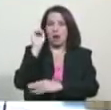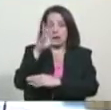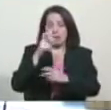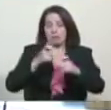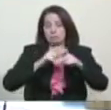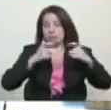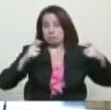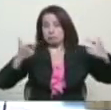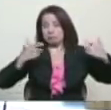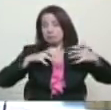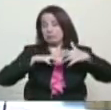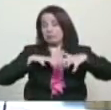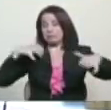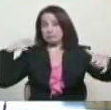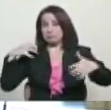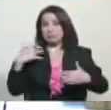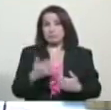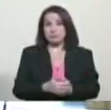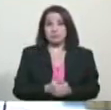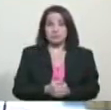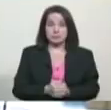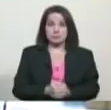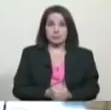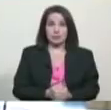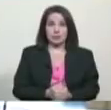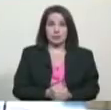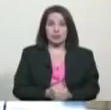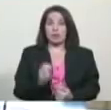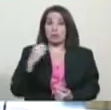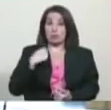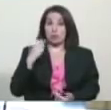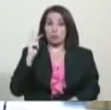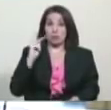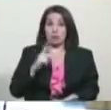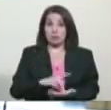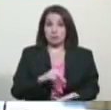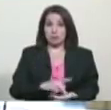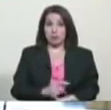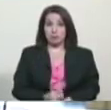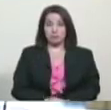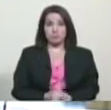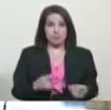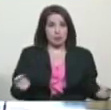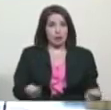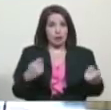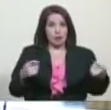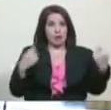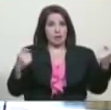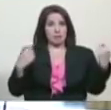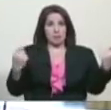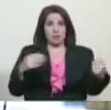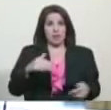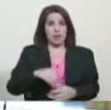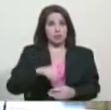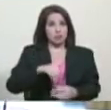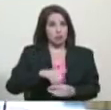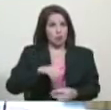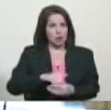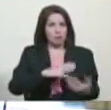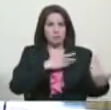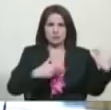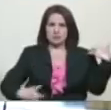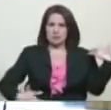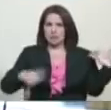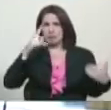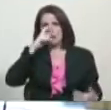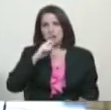grandes que yo haya participado en la campaña electoral presidencial del año